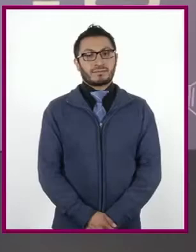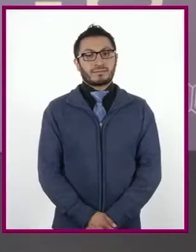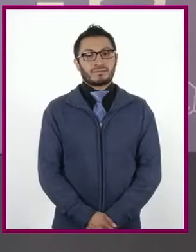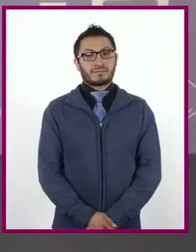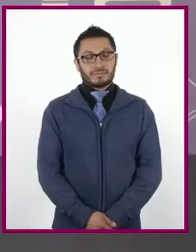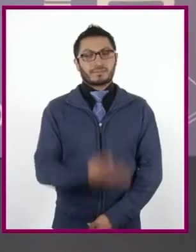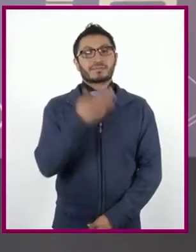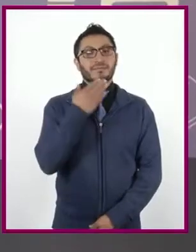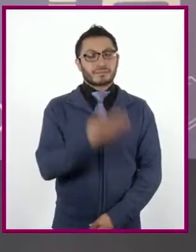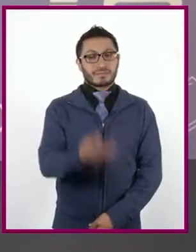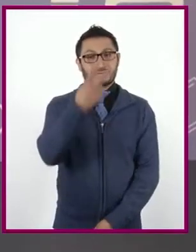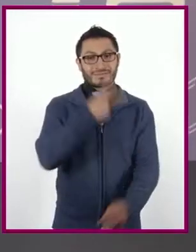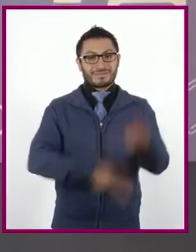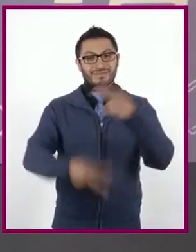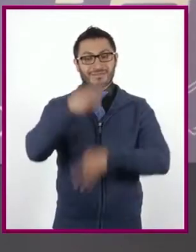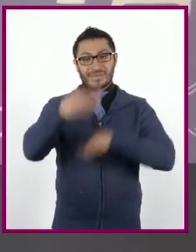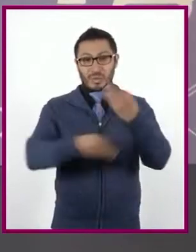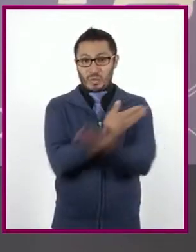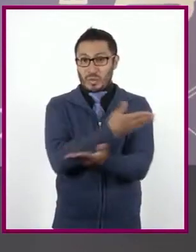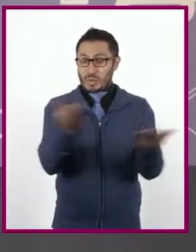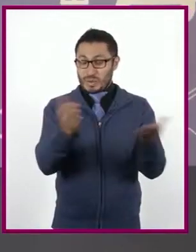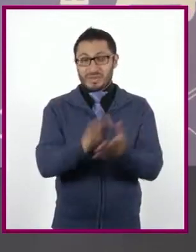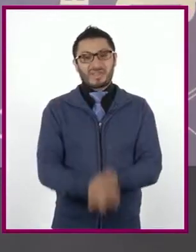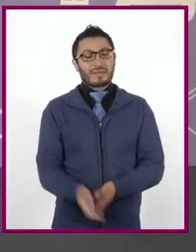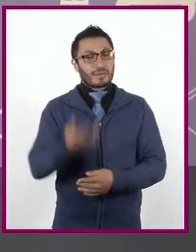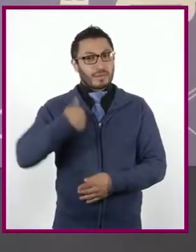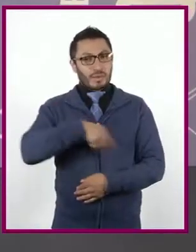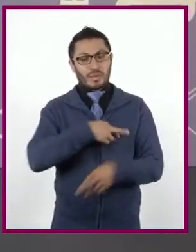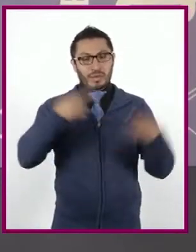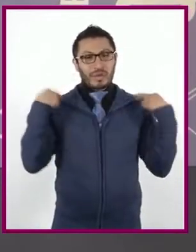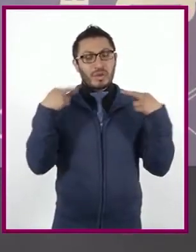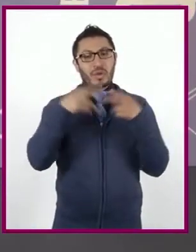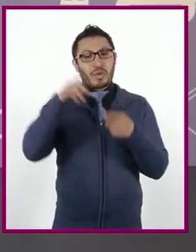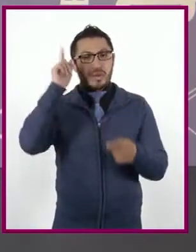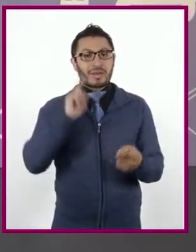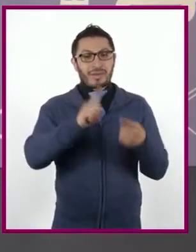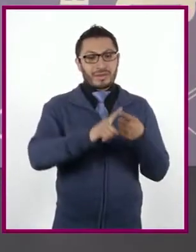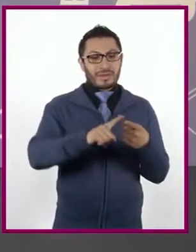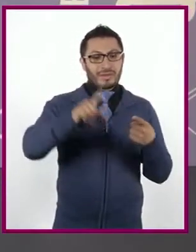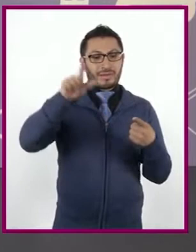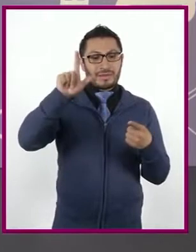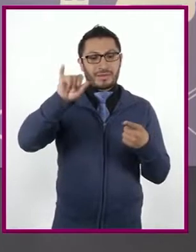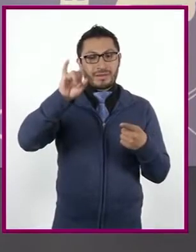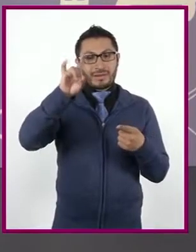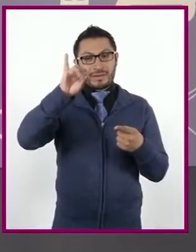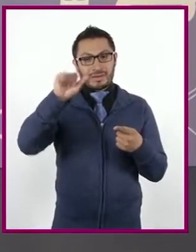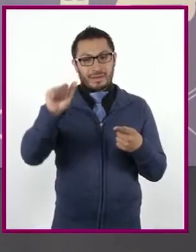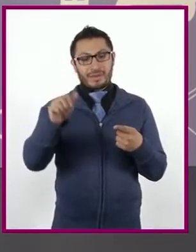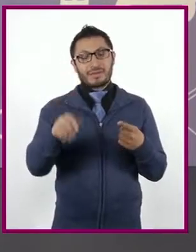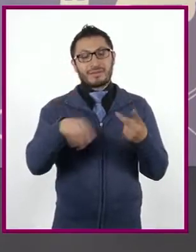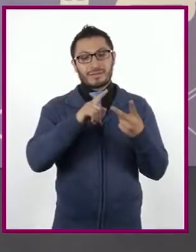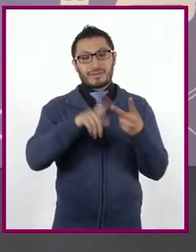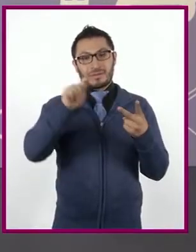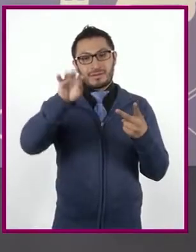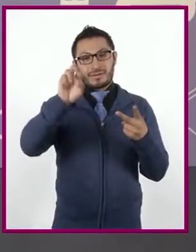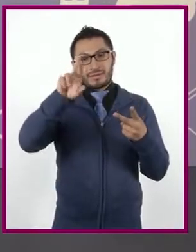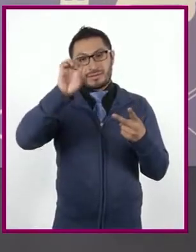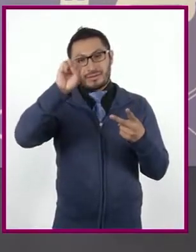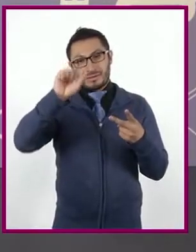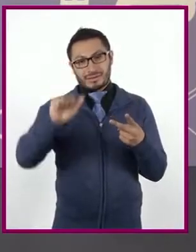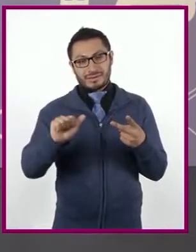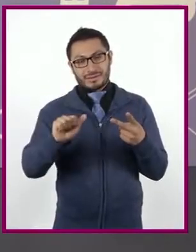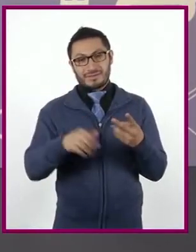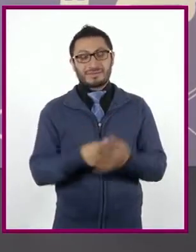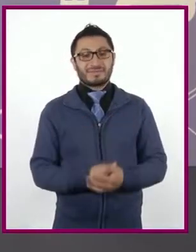Bienvenidos sean todos ustedes que nos acompañan. Somos las profesoras Lidia Ramírez Cruz y Teresa de Jesús Chavarría